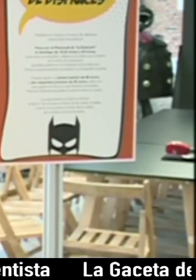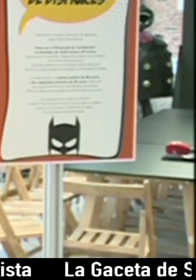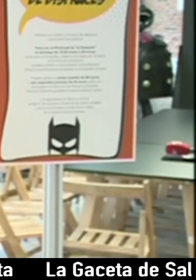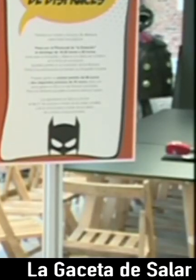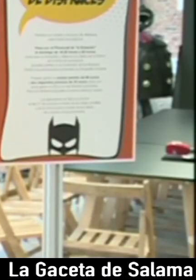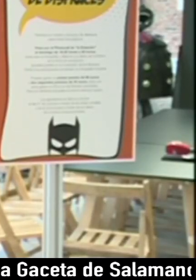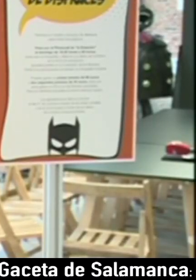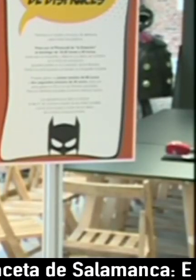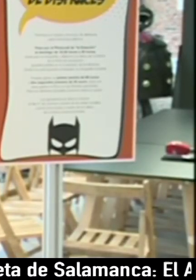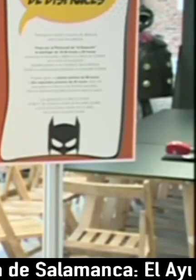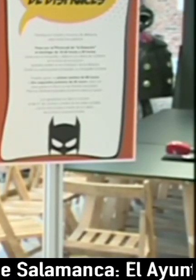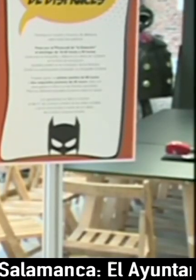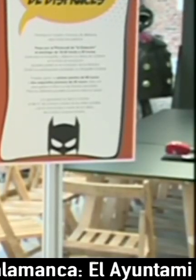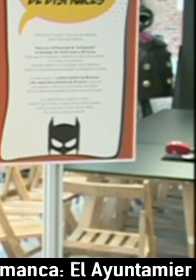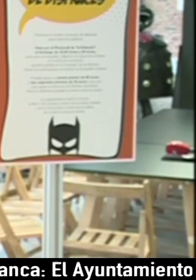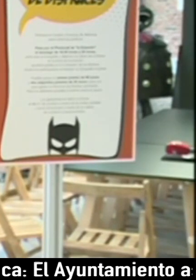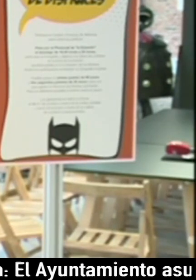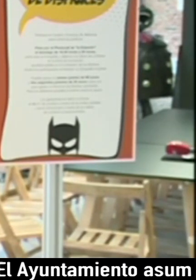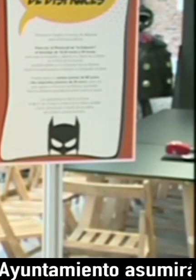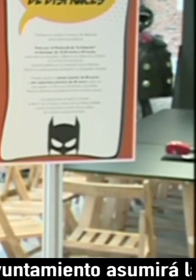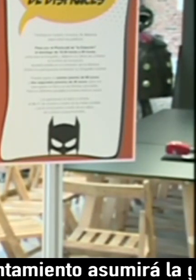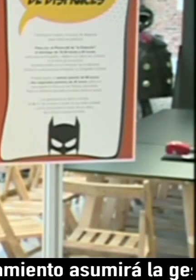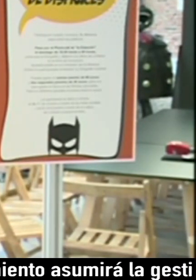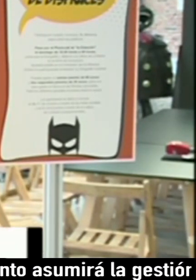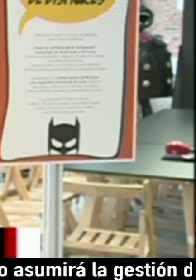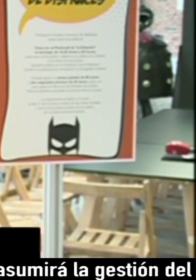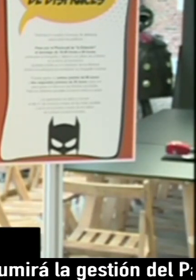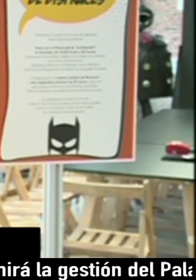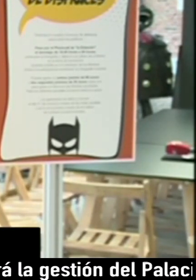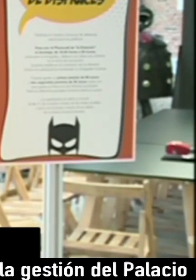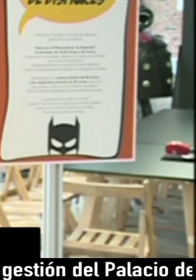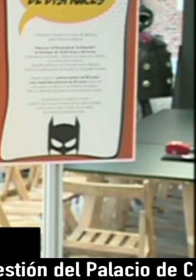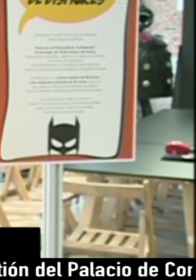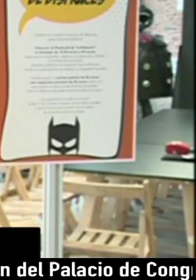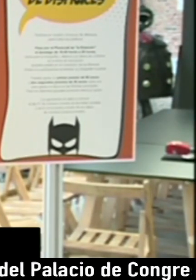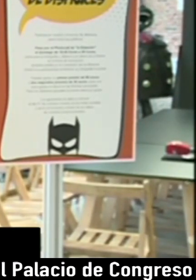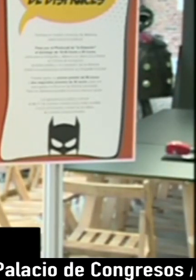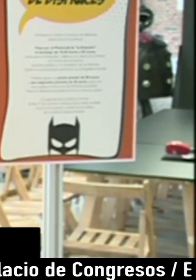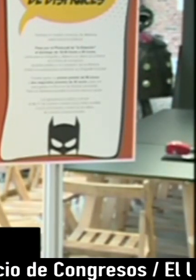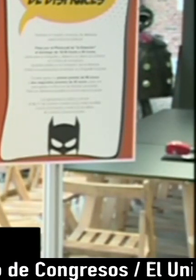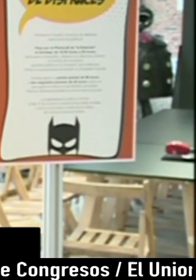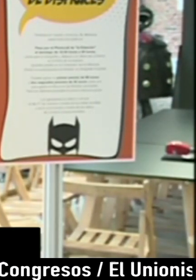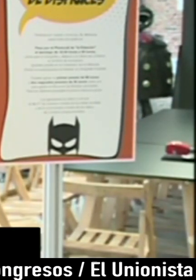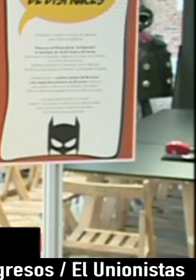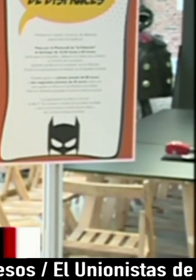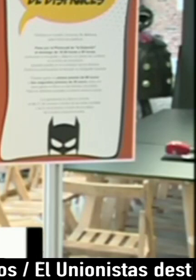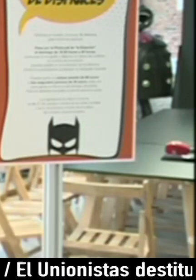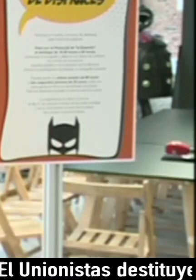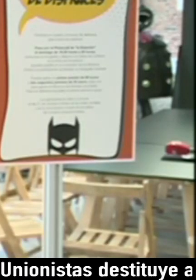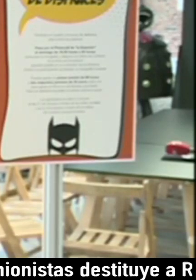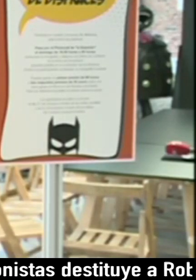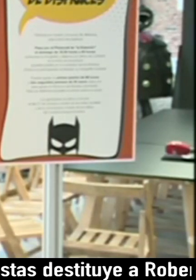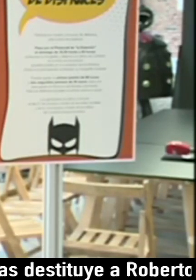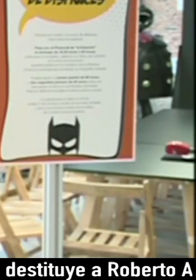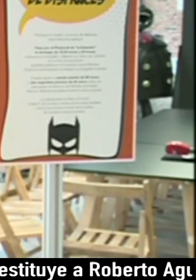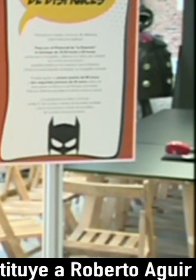con personajes que son que a los chavales les gustan de las películas, les gustan de la televisión. Bueno, y